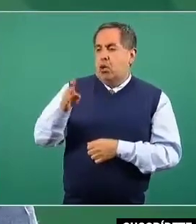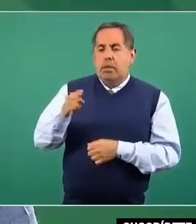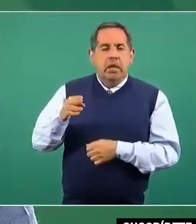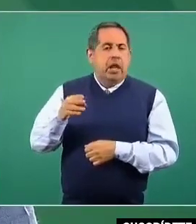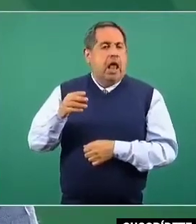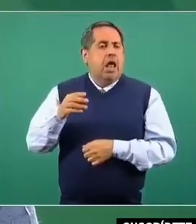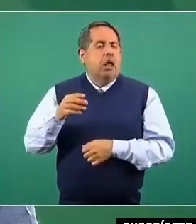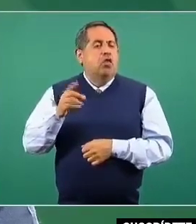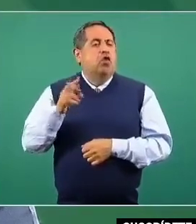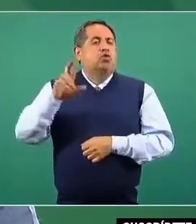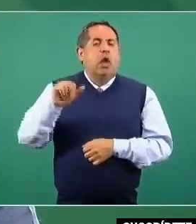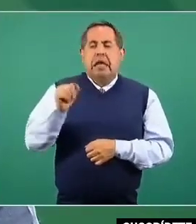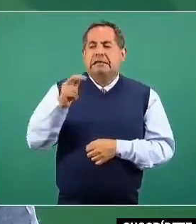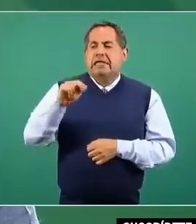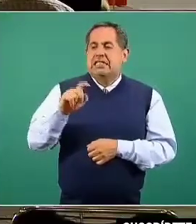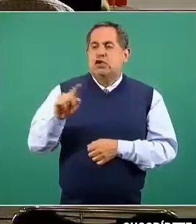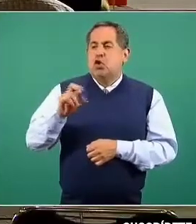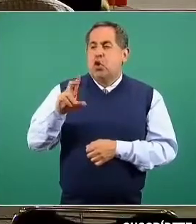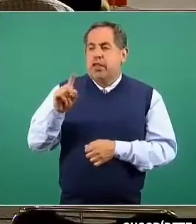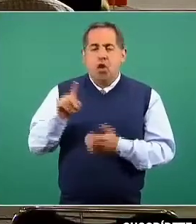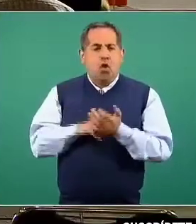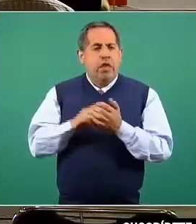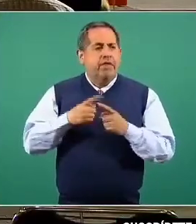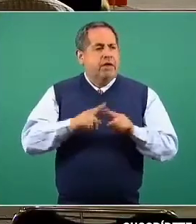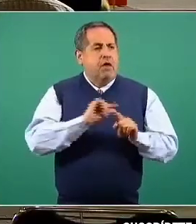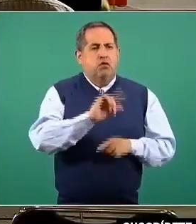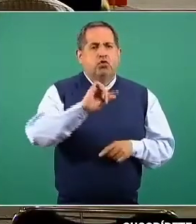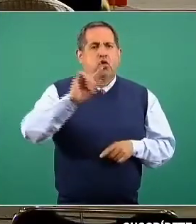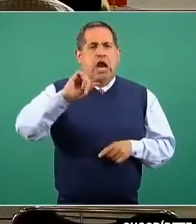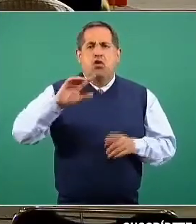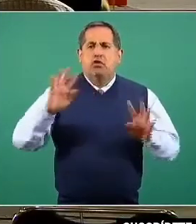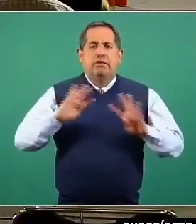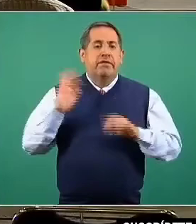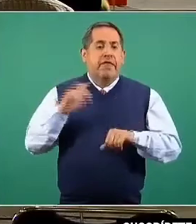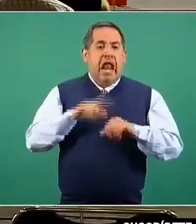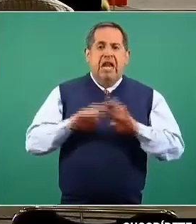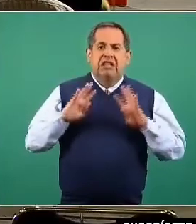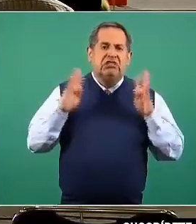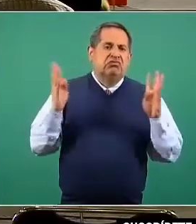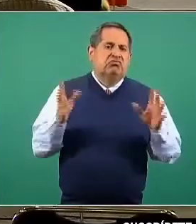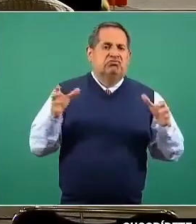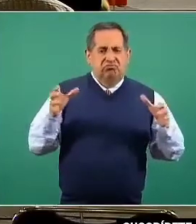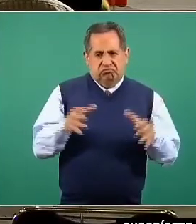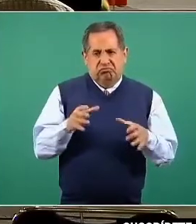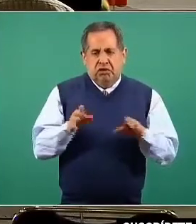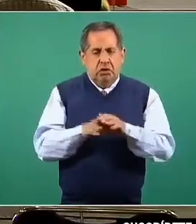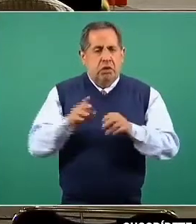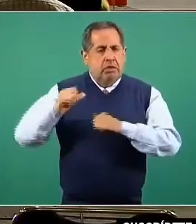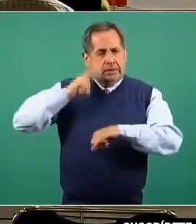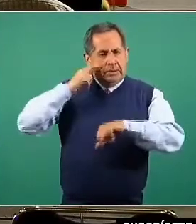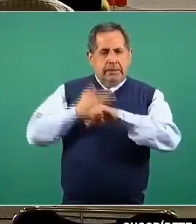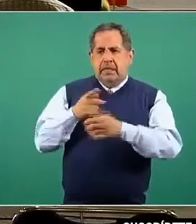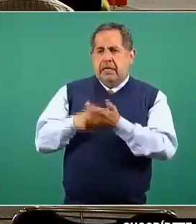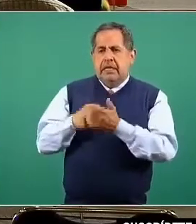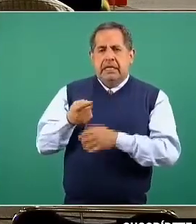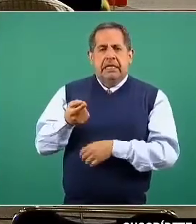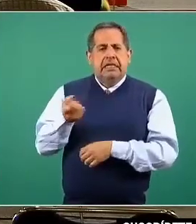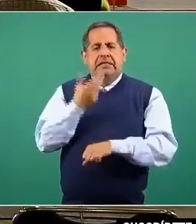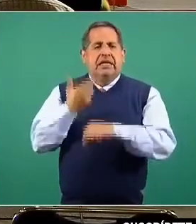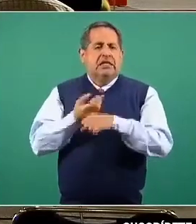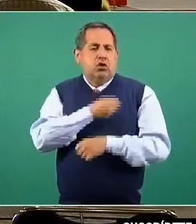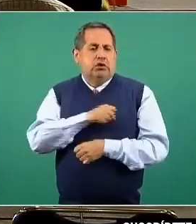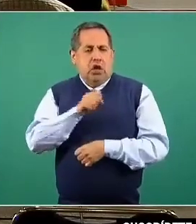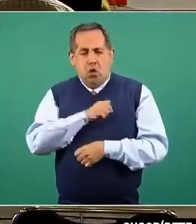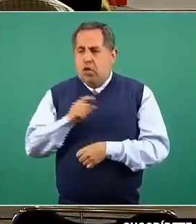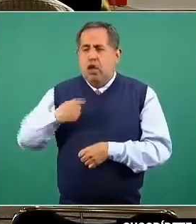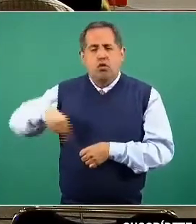Cordero, y participan distintos funcionarios y funcionarias federales. El segmento de salud, desde luego, lo coordina el secretario de Salud, y participamos